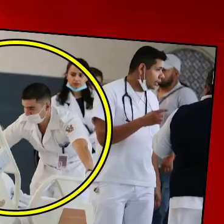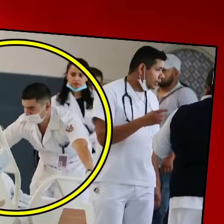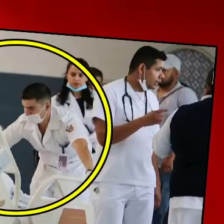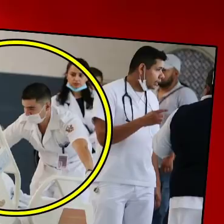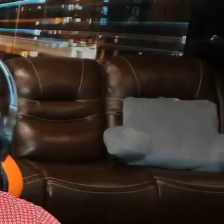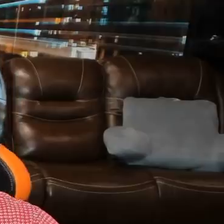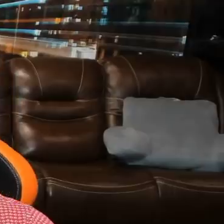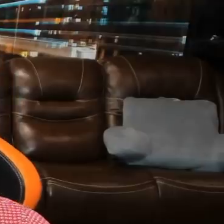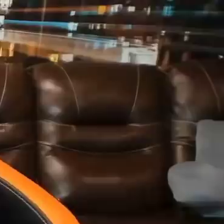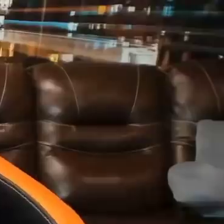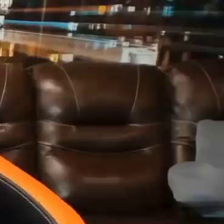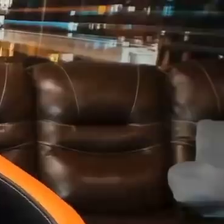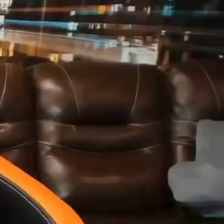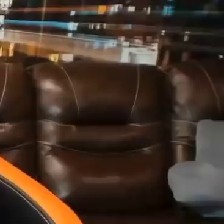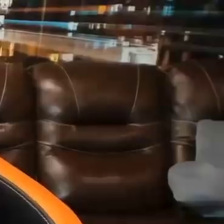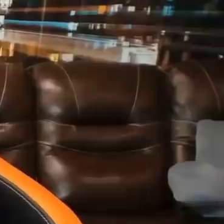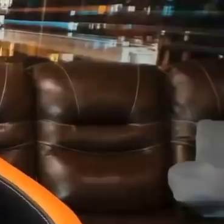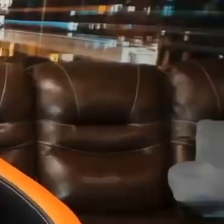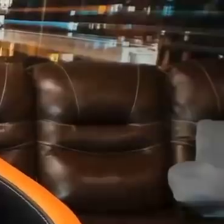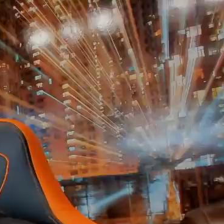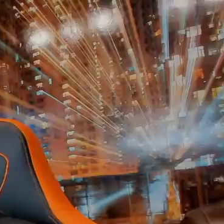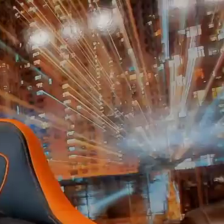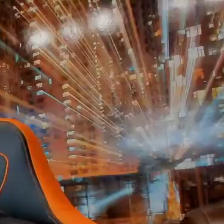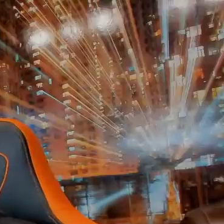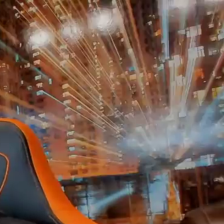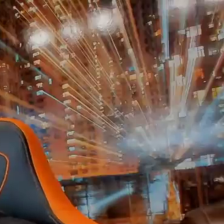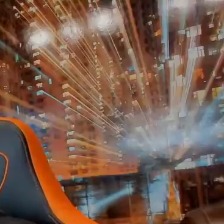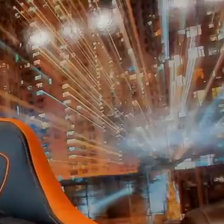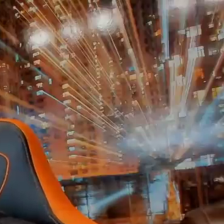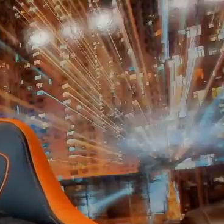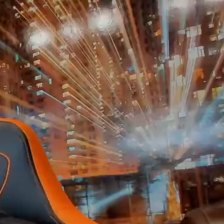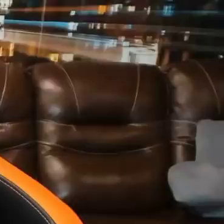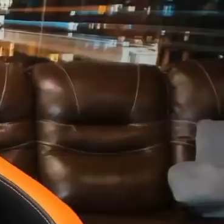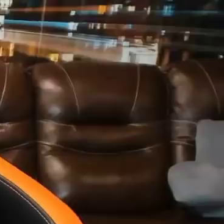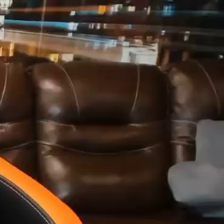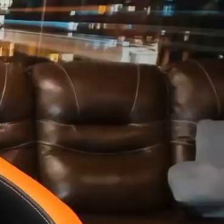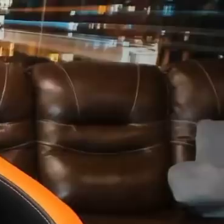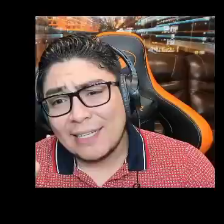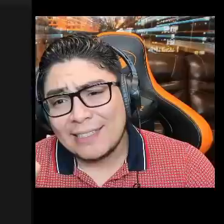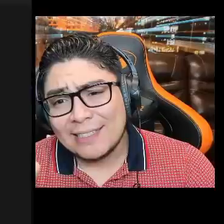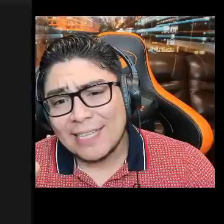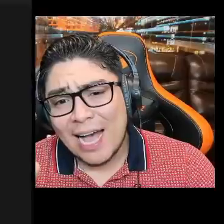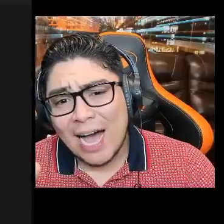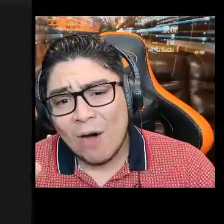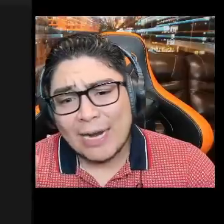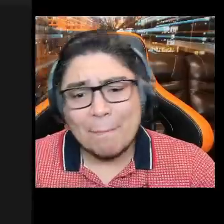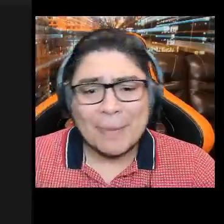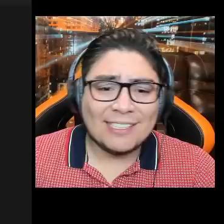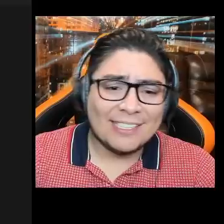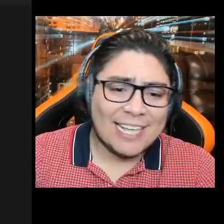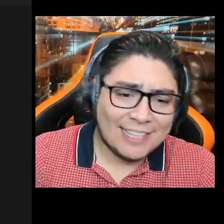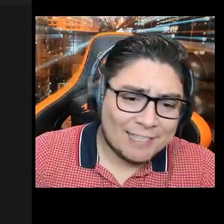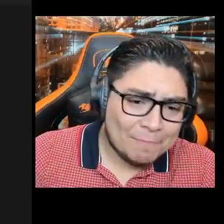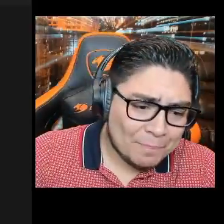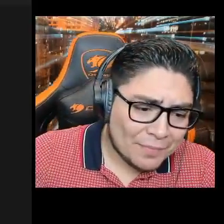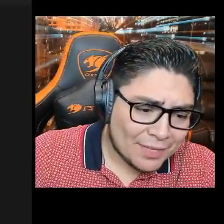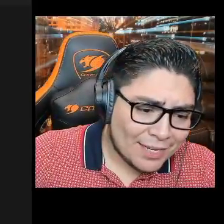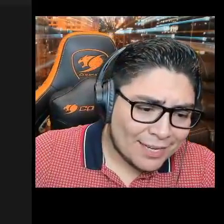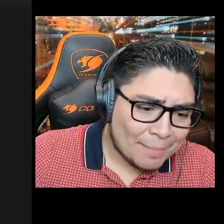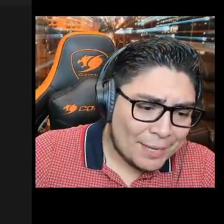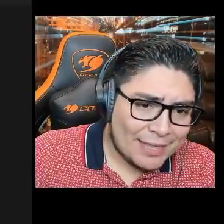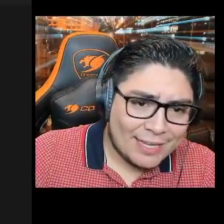de médicos y enfermeras no solo por el tema del coronavirus en general y que en esta etapa tres aunque el presidente